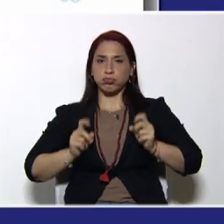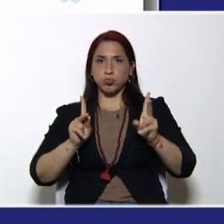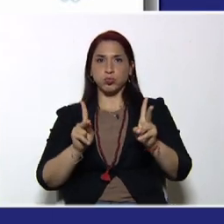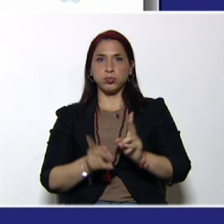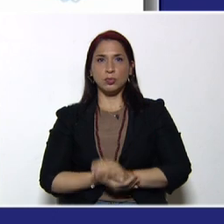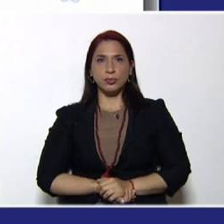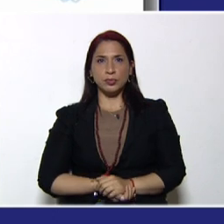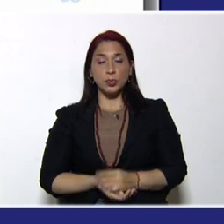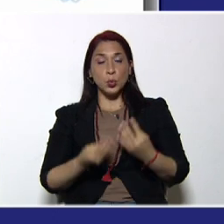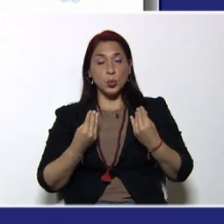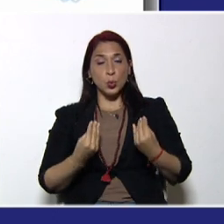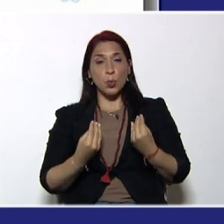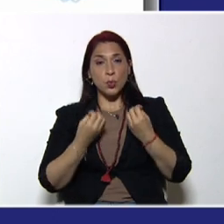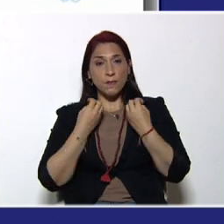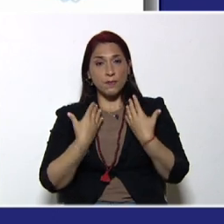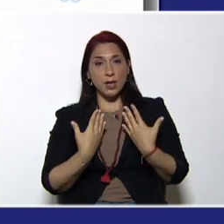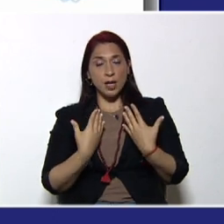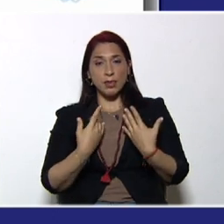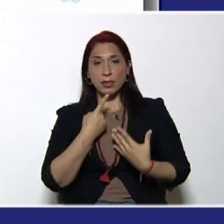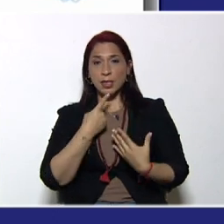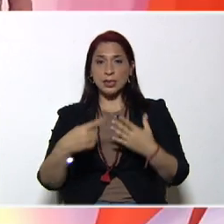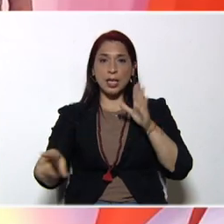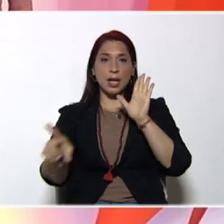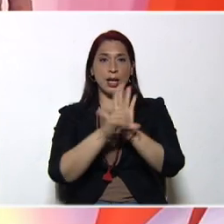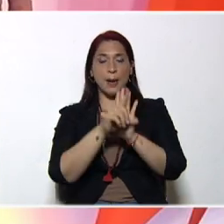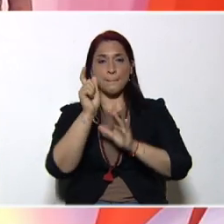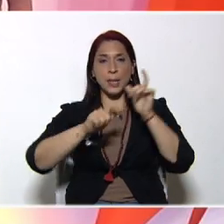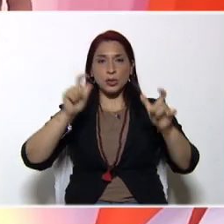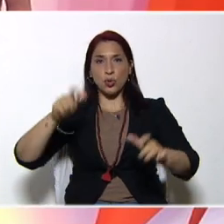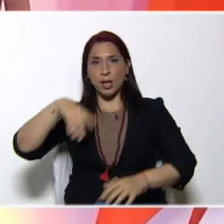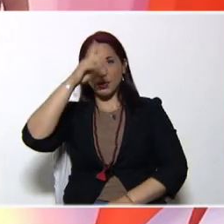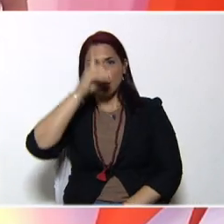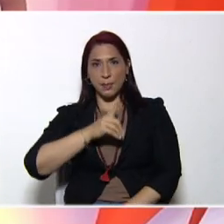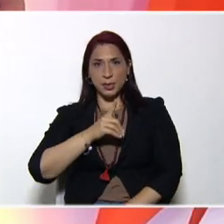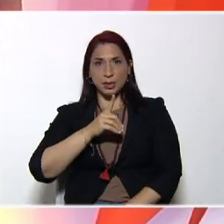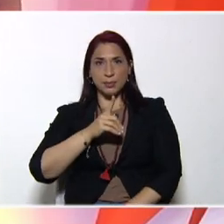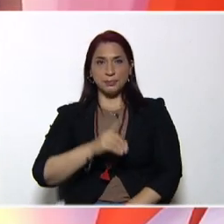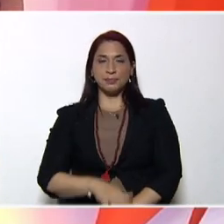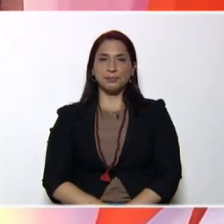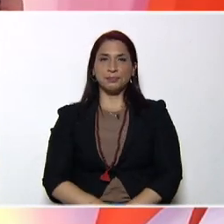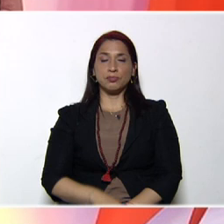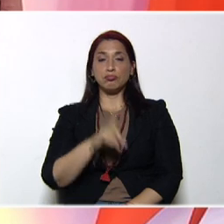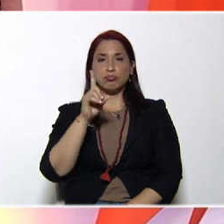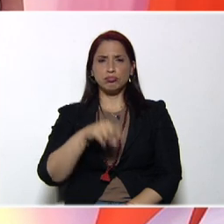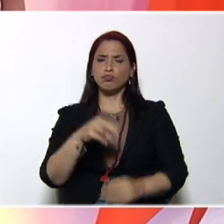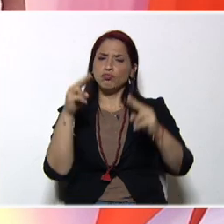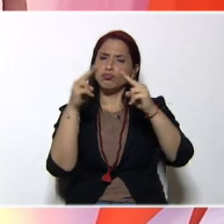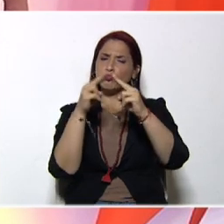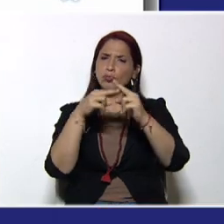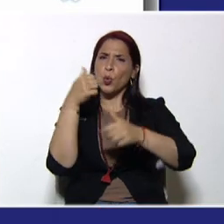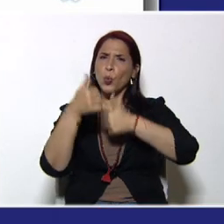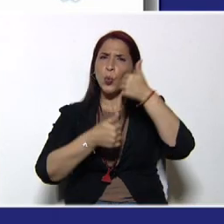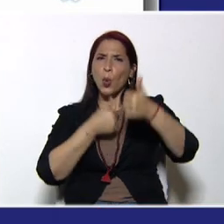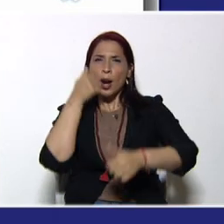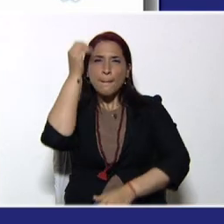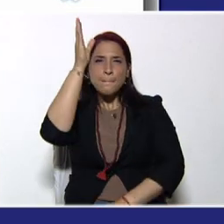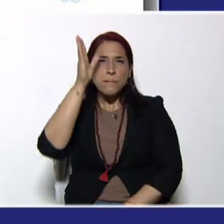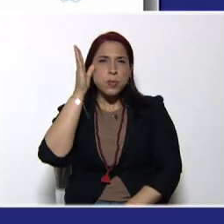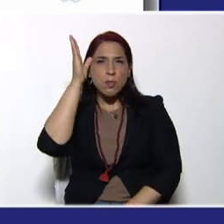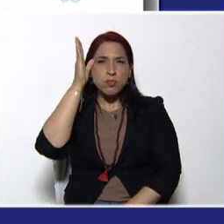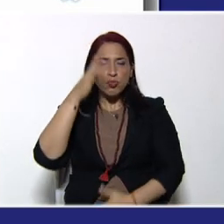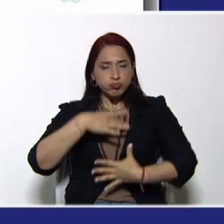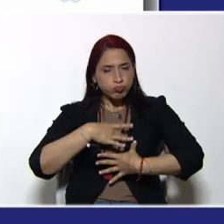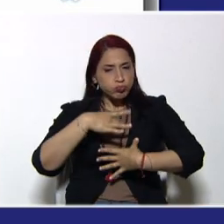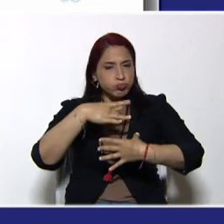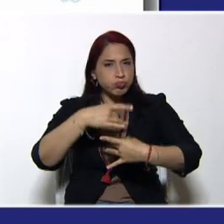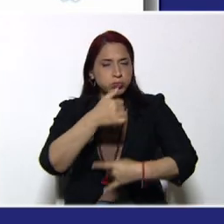oportunidades, como bien lo refiere la Ley para las Personas con Discapacidad. Reconocer sus potencialidades, sus